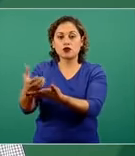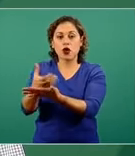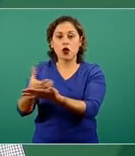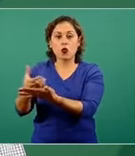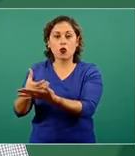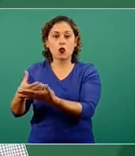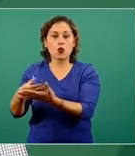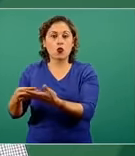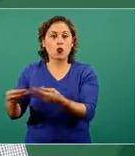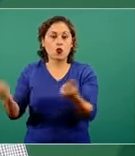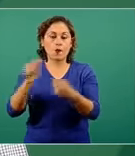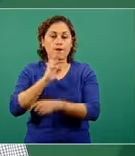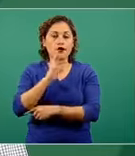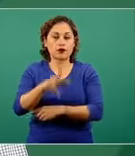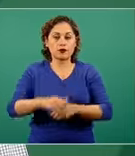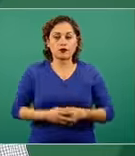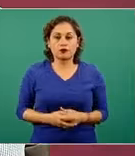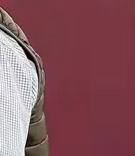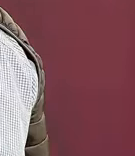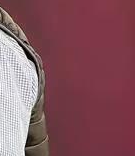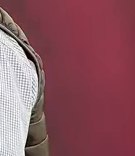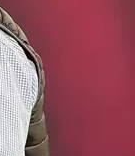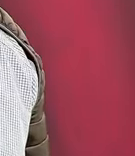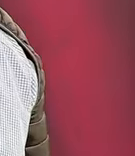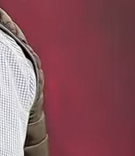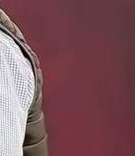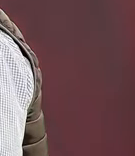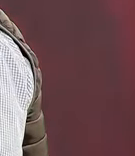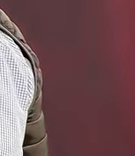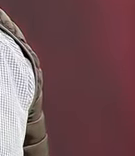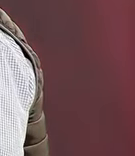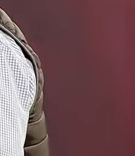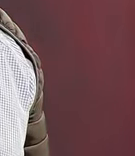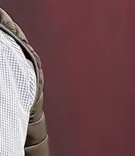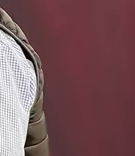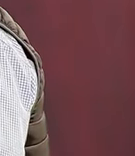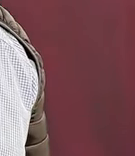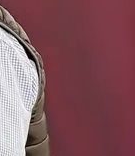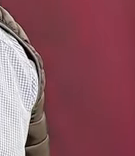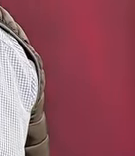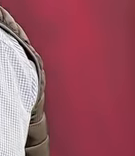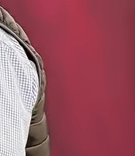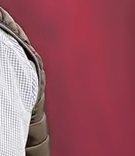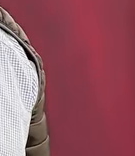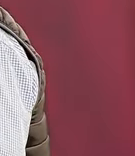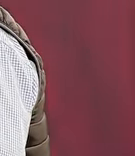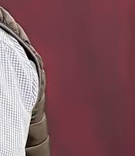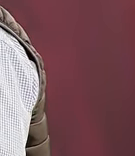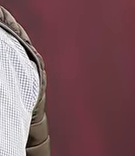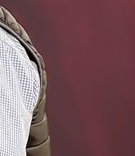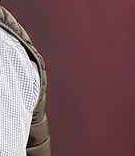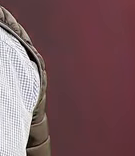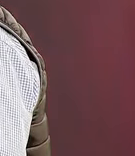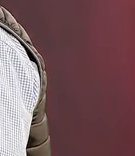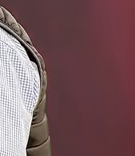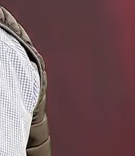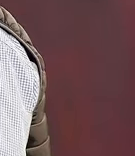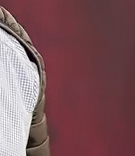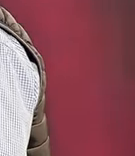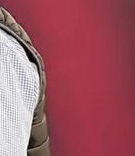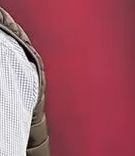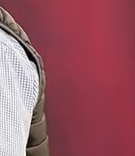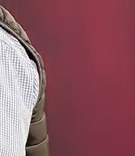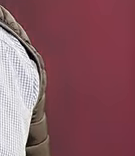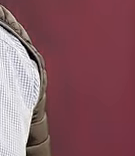evolución clínica, pero que tampoco este medicamento es recomendado como un profiláctico o como un medicamento que ayude